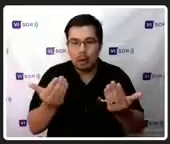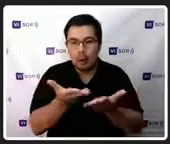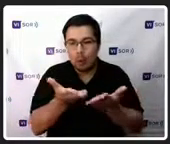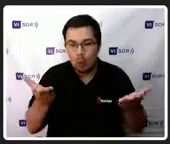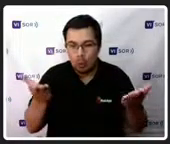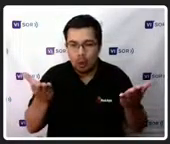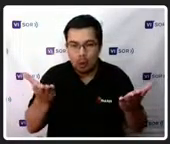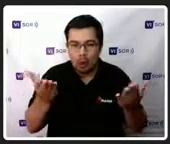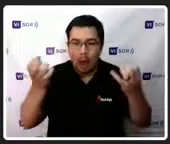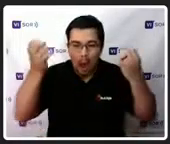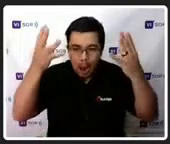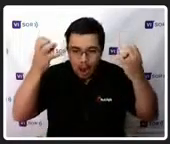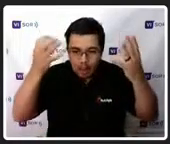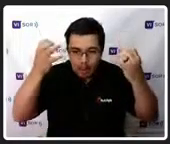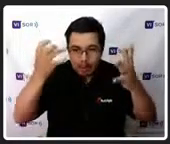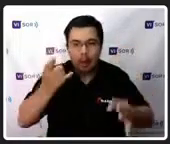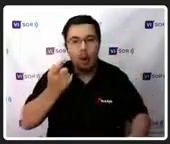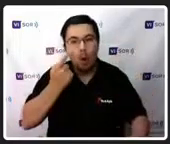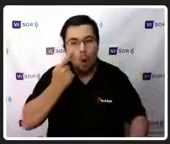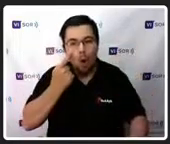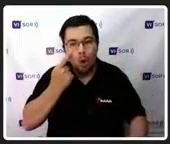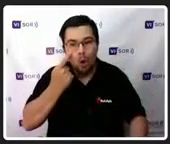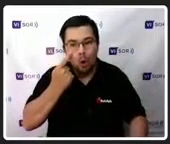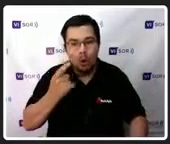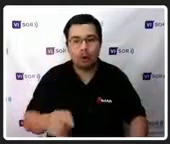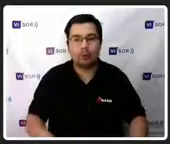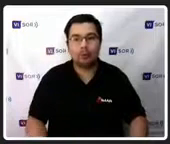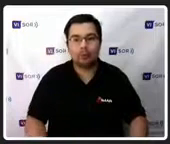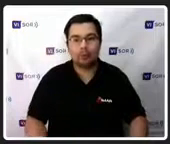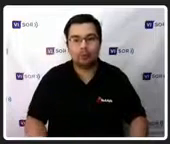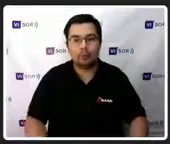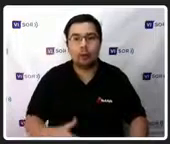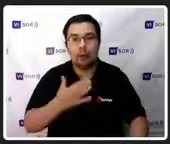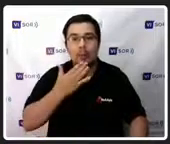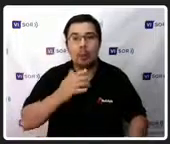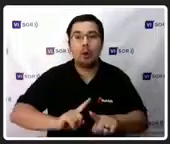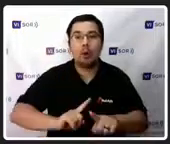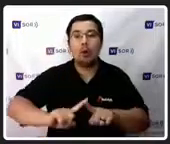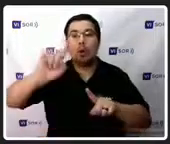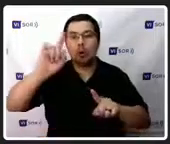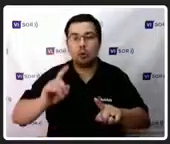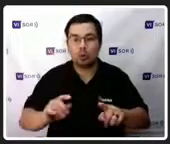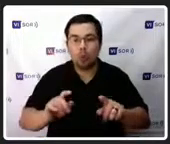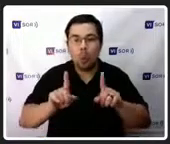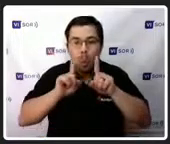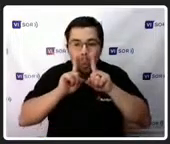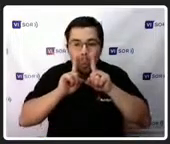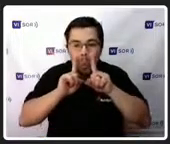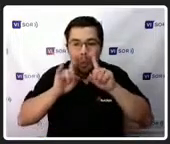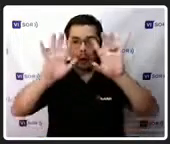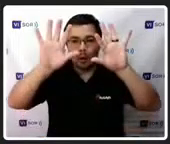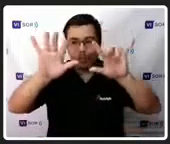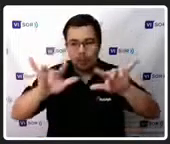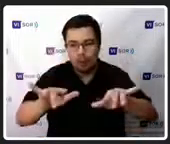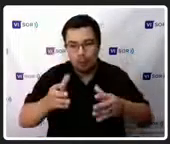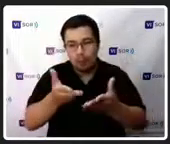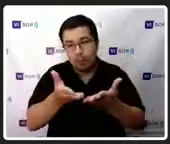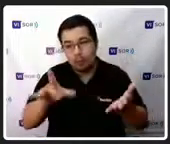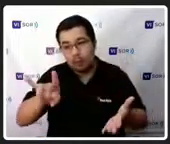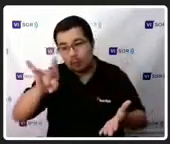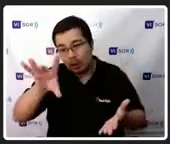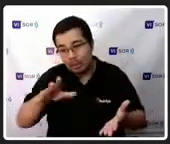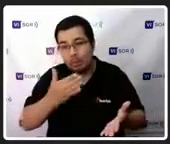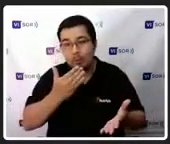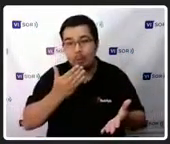día también estamos ahí desarrollando un hotel virtual, porque sabemos que también, ¿no es cierto?, la tecnología está avanzando y,